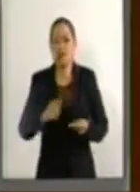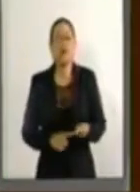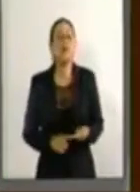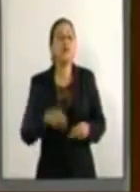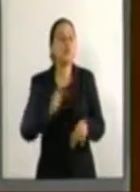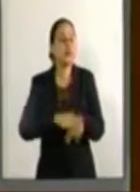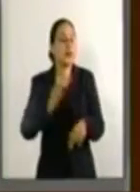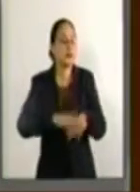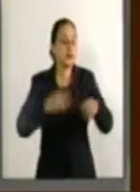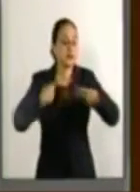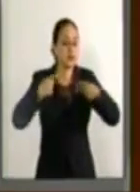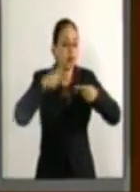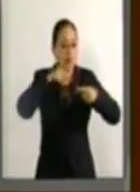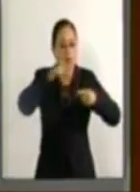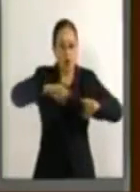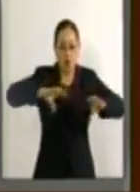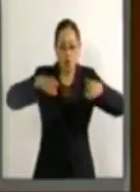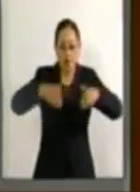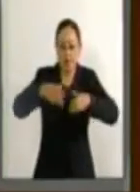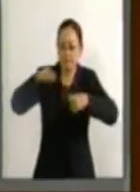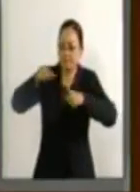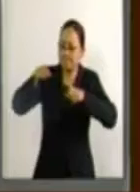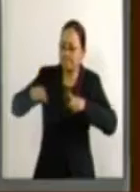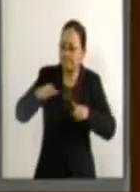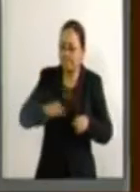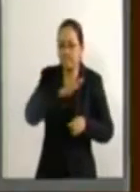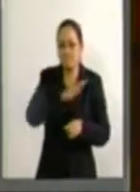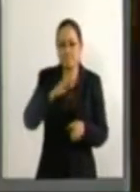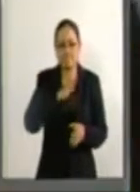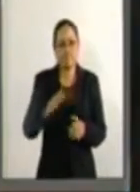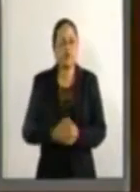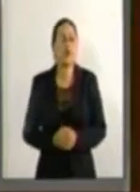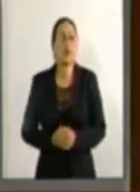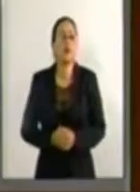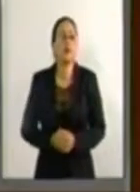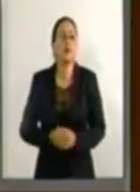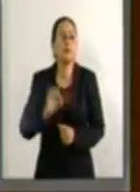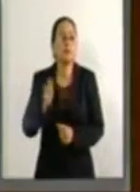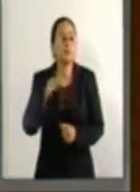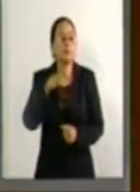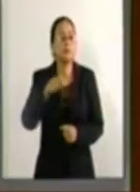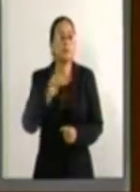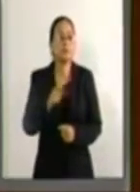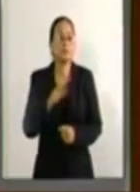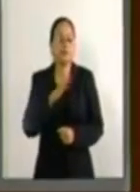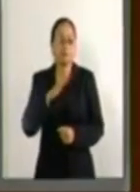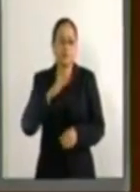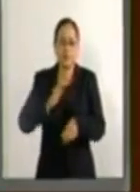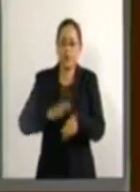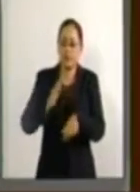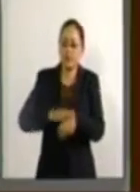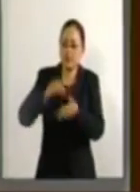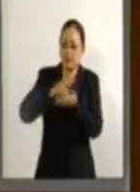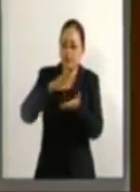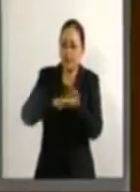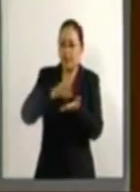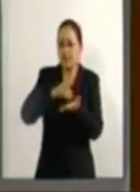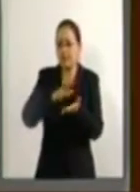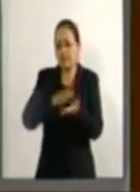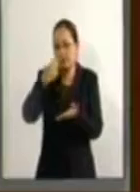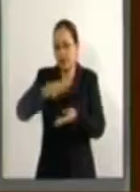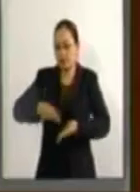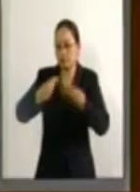número de personas en todas las comunidades. Alguna otra es también de aumentar el número de citas para otorgar